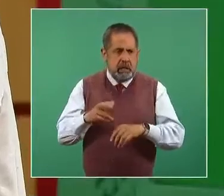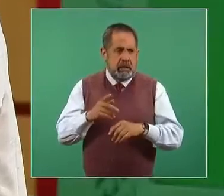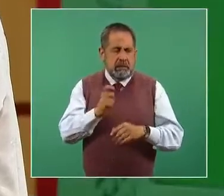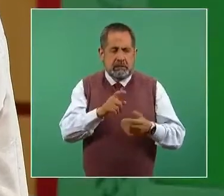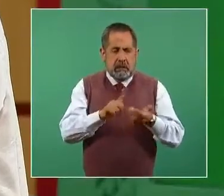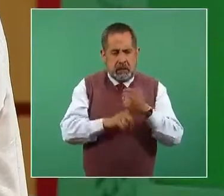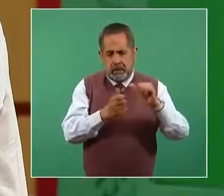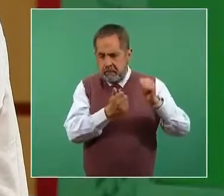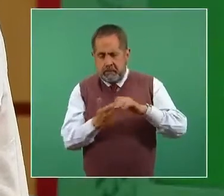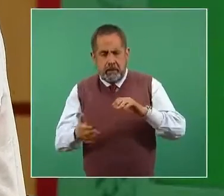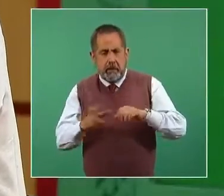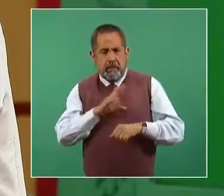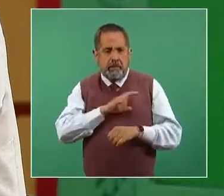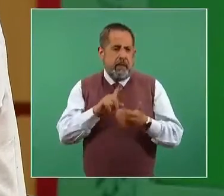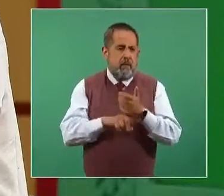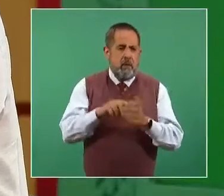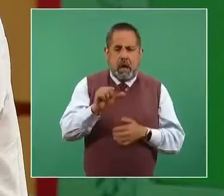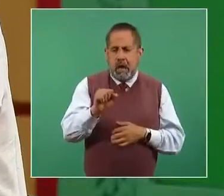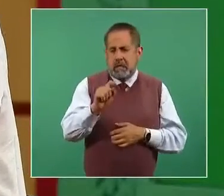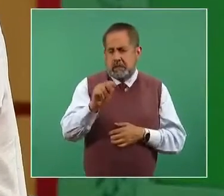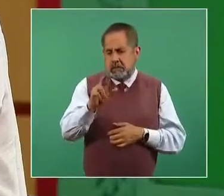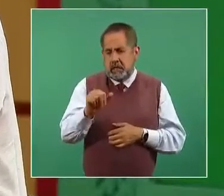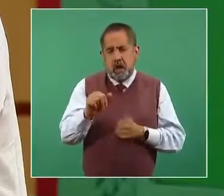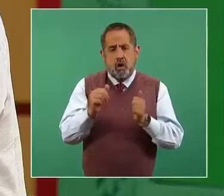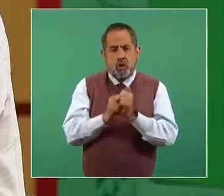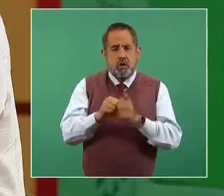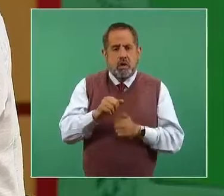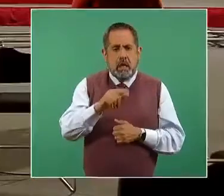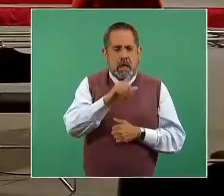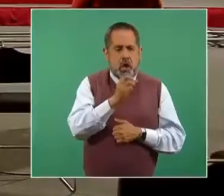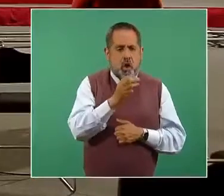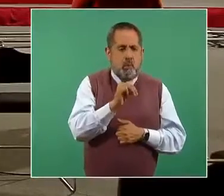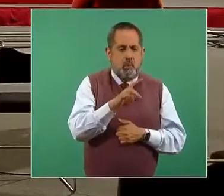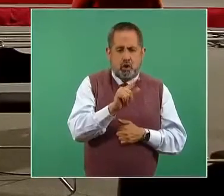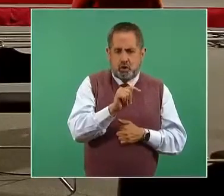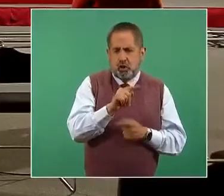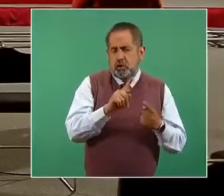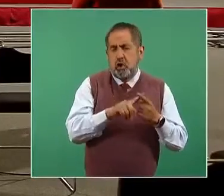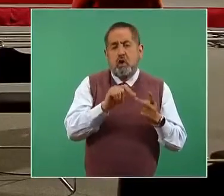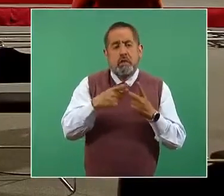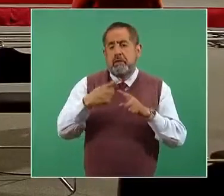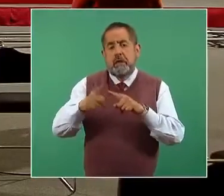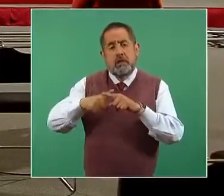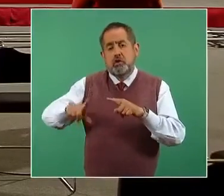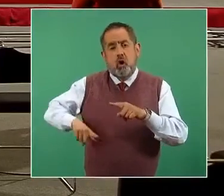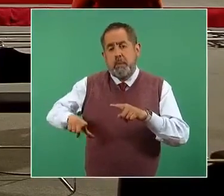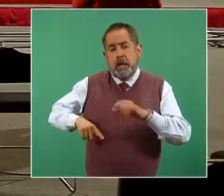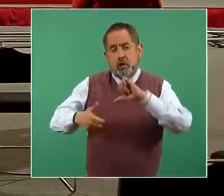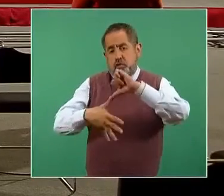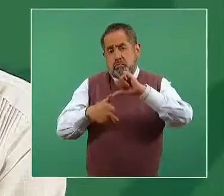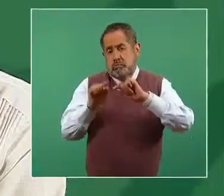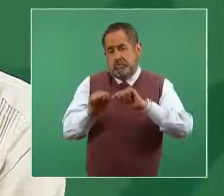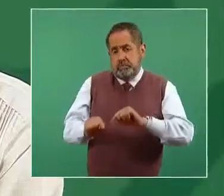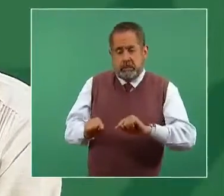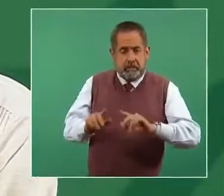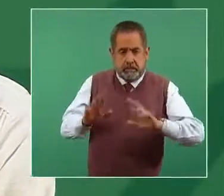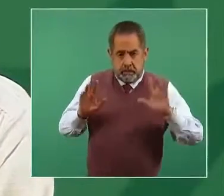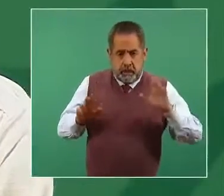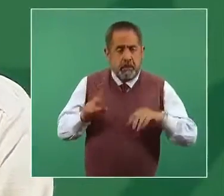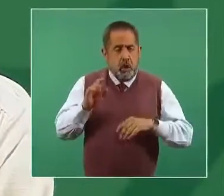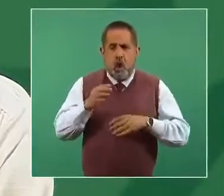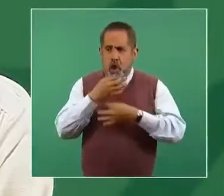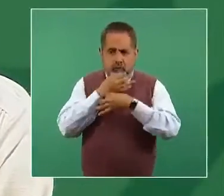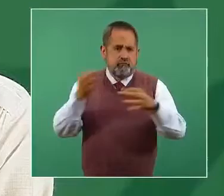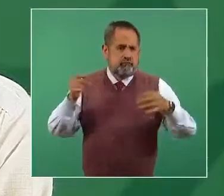privada que hace Astra, indudablemente Leomont y los distintos gobiernos de la región. Pero sabemos, fue lo que se